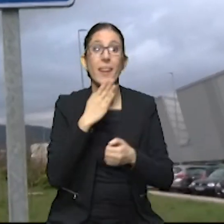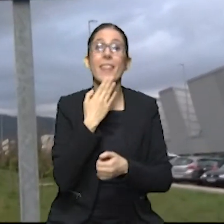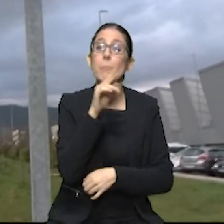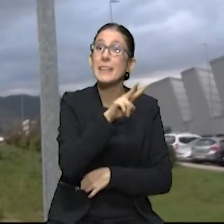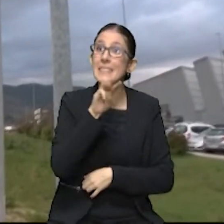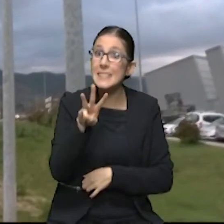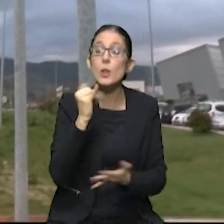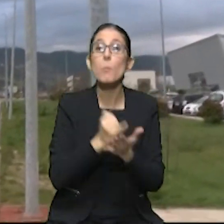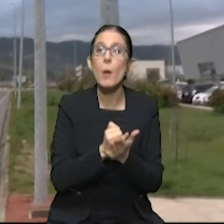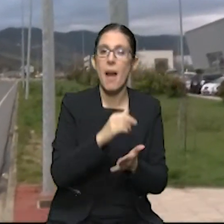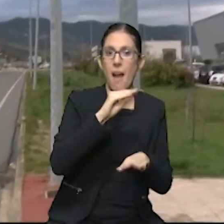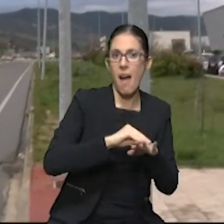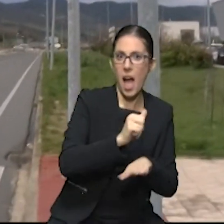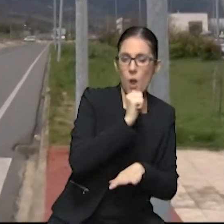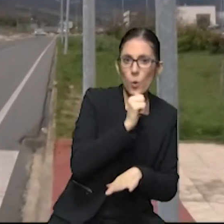drogas.